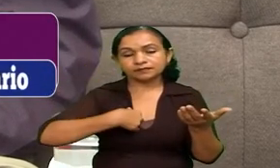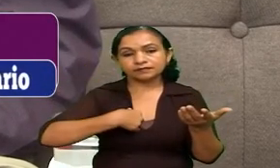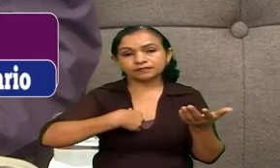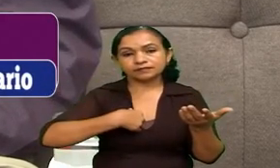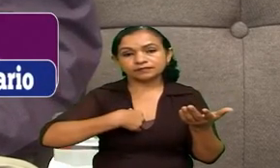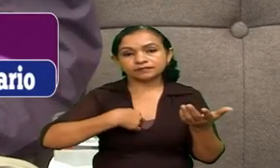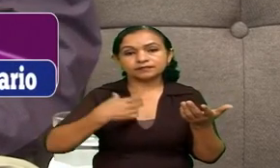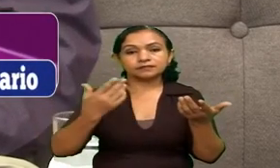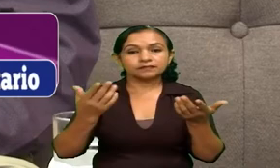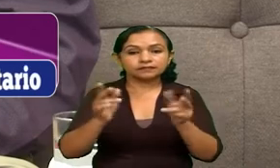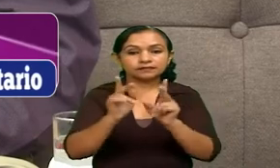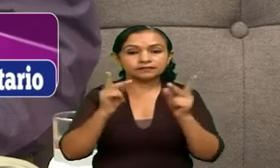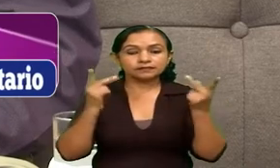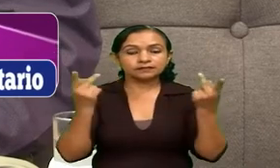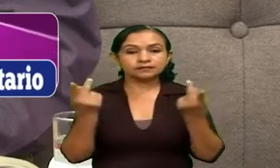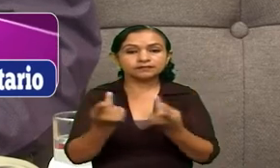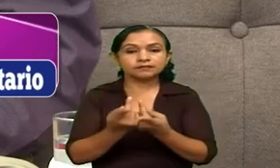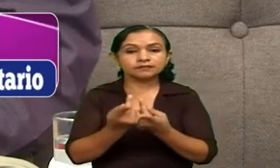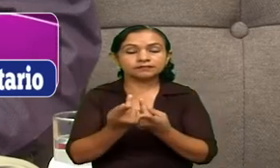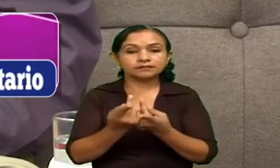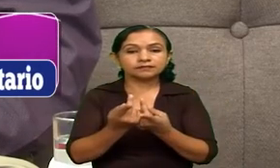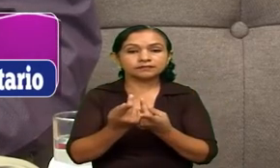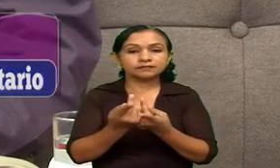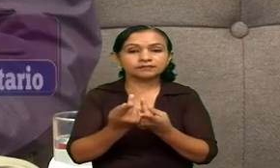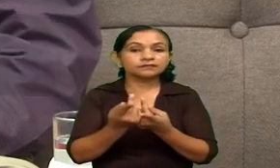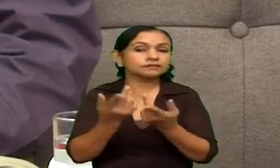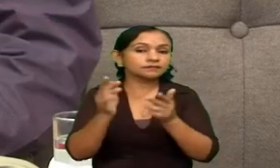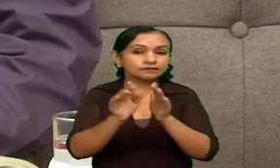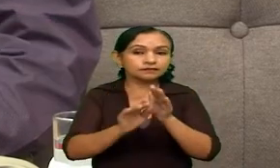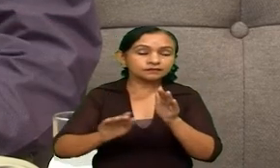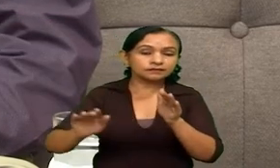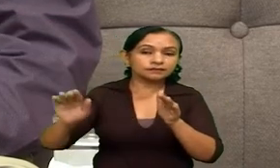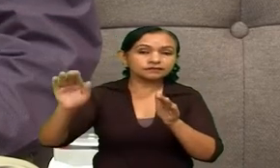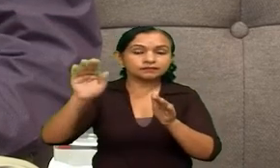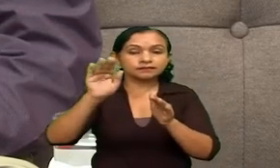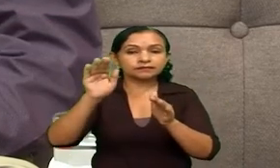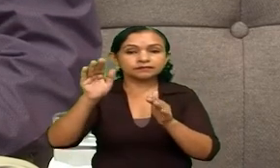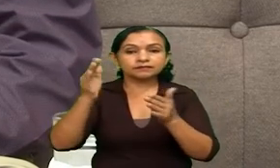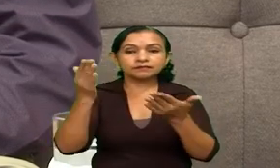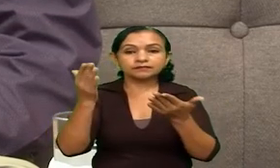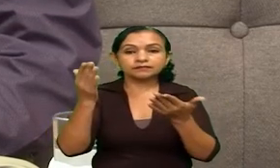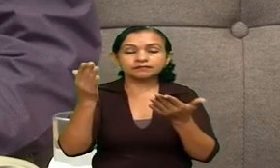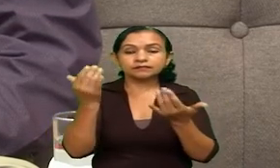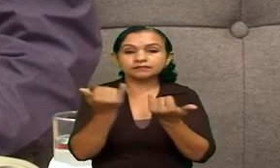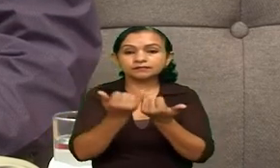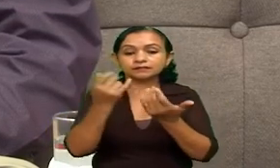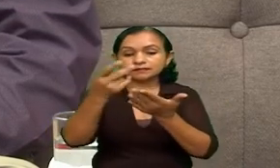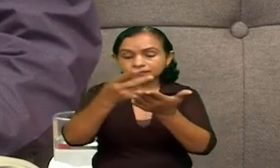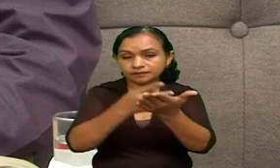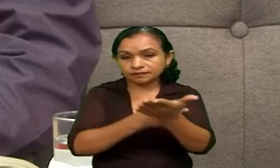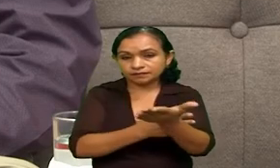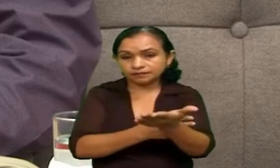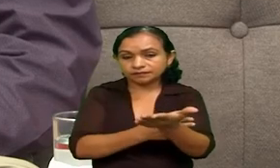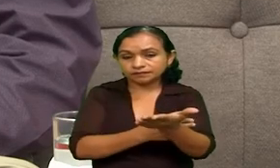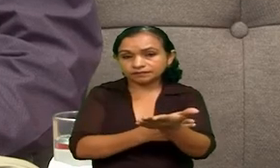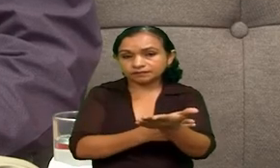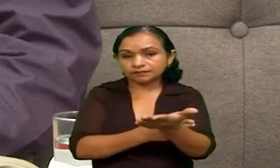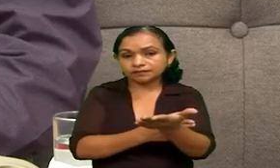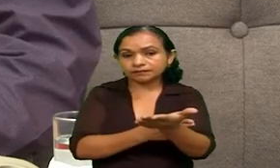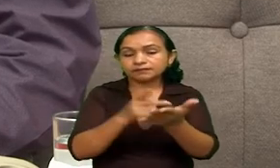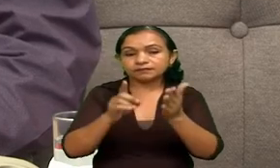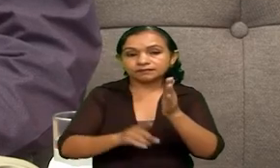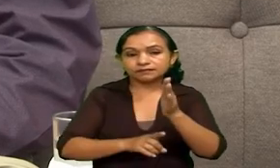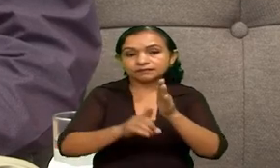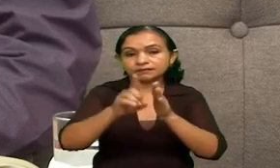a nuestro pueblo. Ese es lo más importante de todos los proyectos que